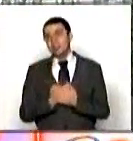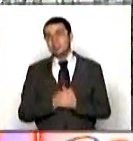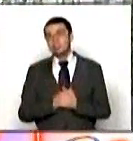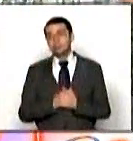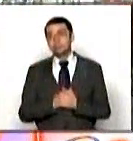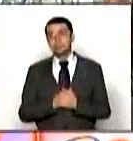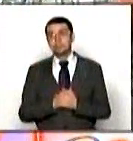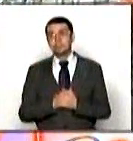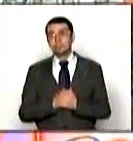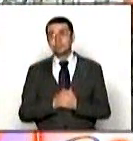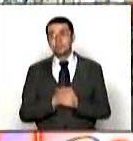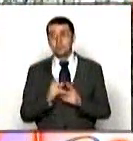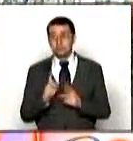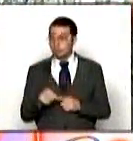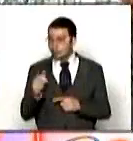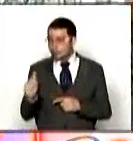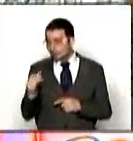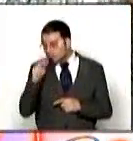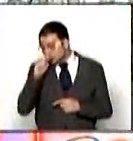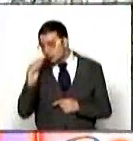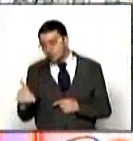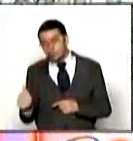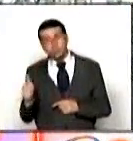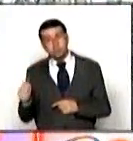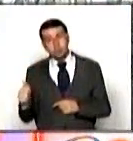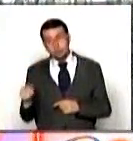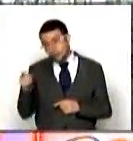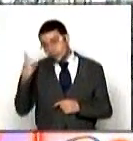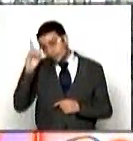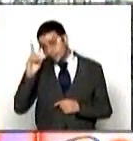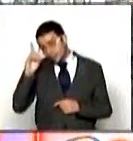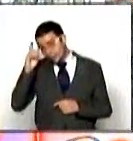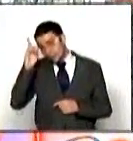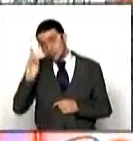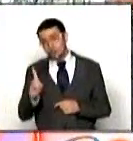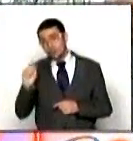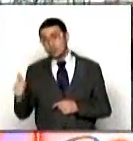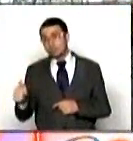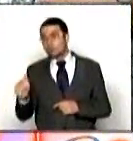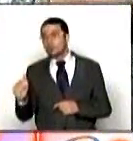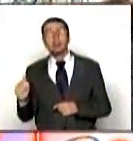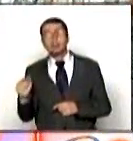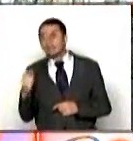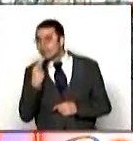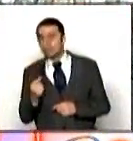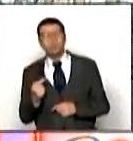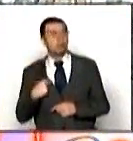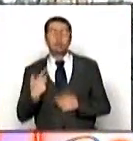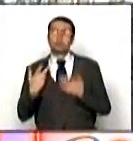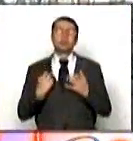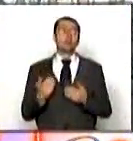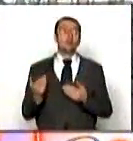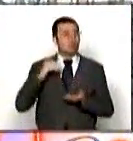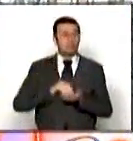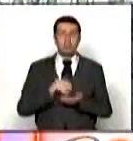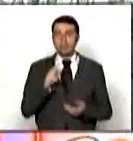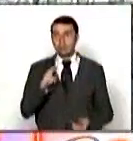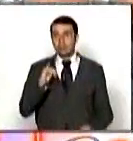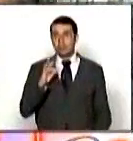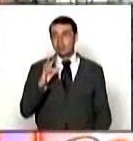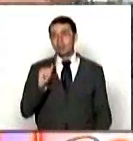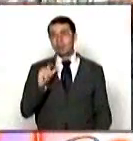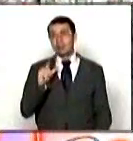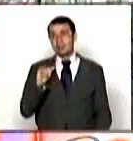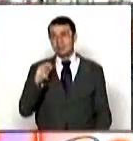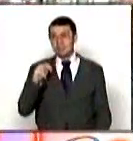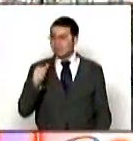por decisión del mismo niño, mi hijo, él mismo dijo, no quiero volver a tomar esa Ritalina. Bueno, y con